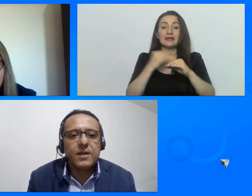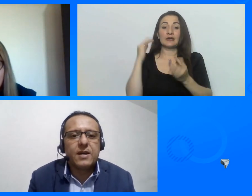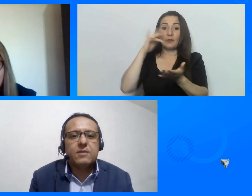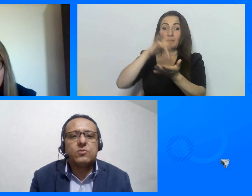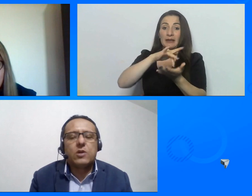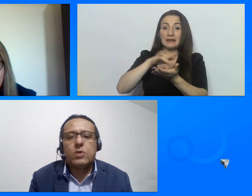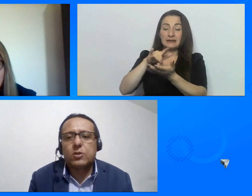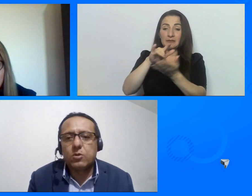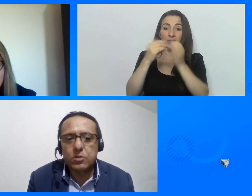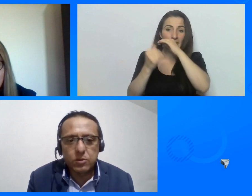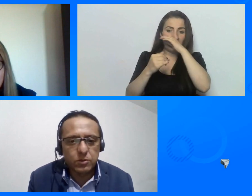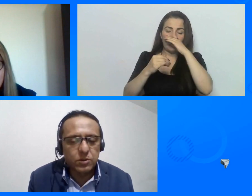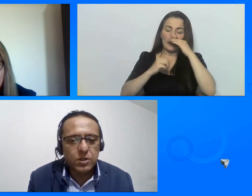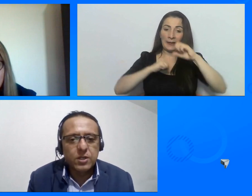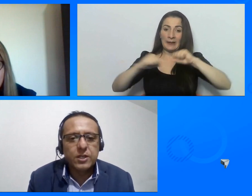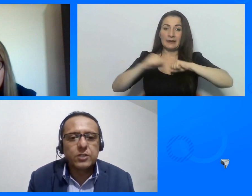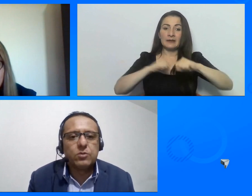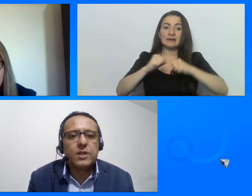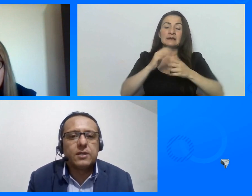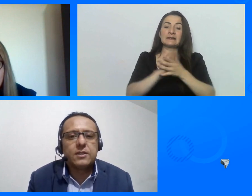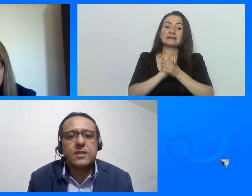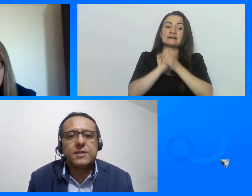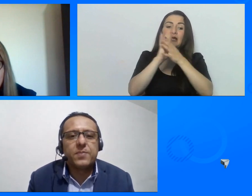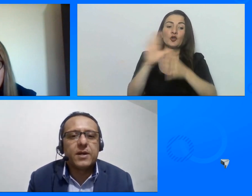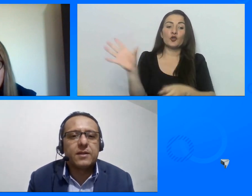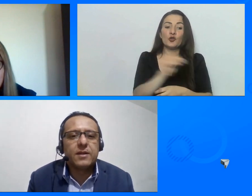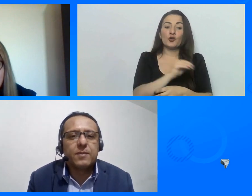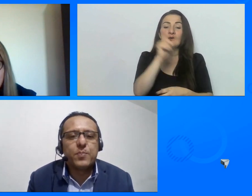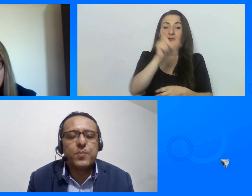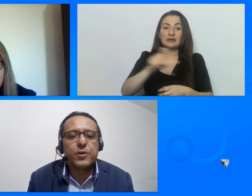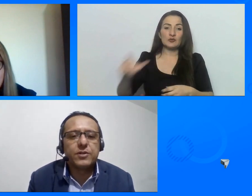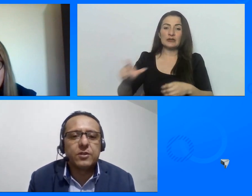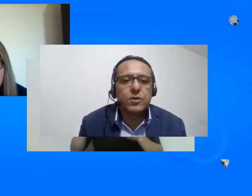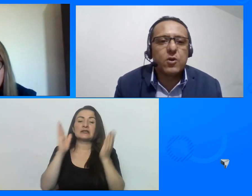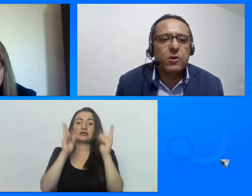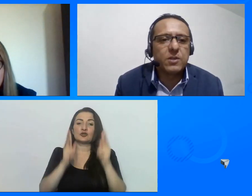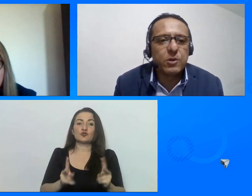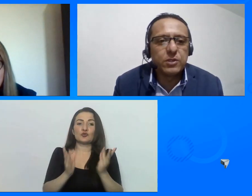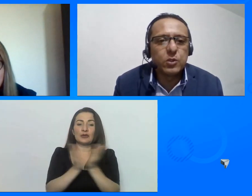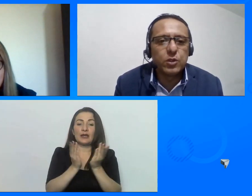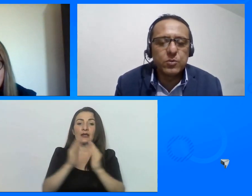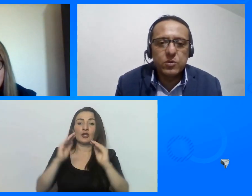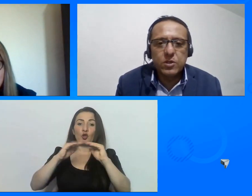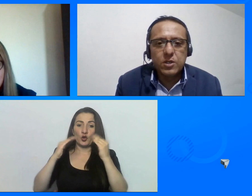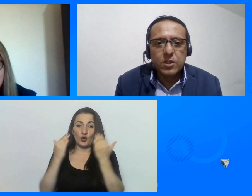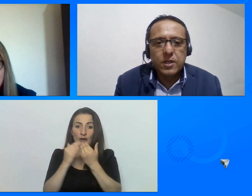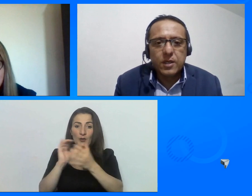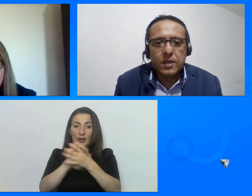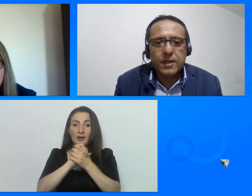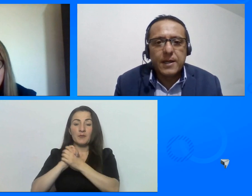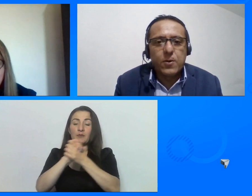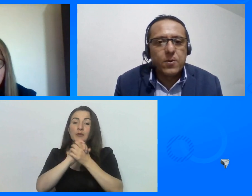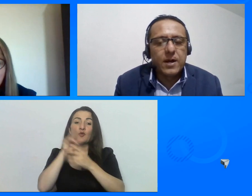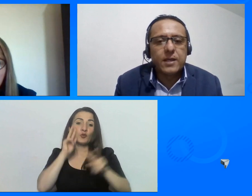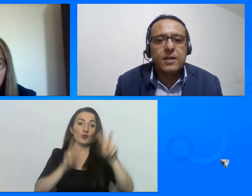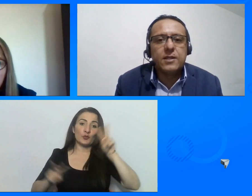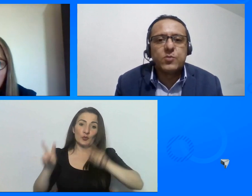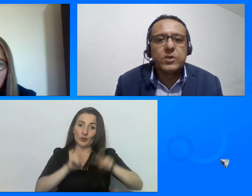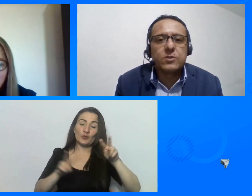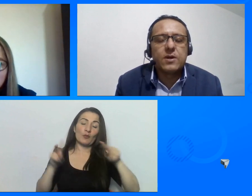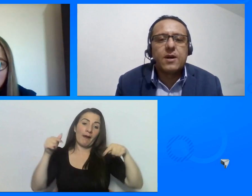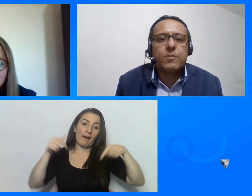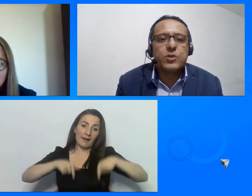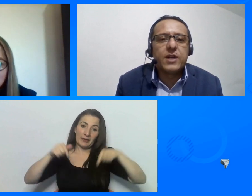esta actividad. Un saludo a todos los estudiantes que hacen parte del proyecto de Colegios Amigos del Turismo.